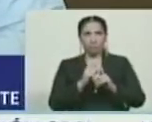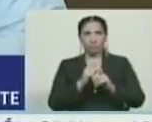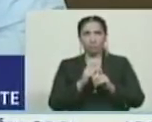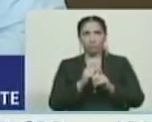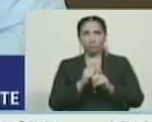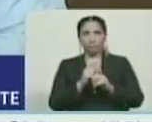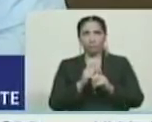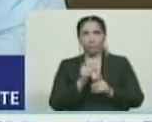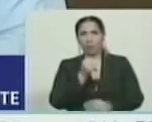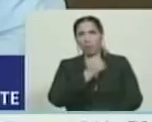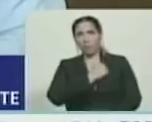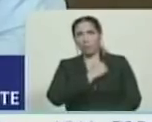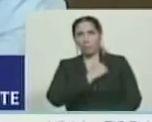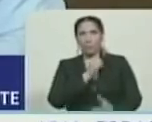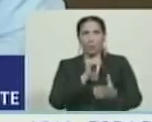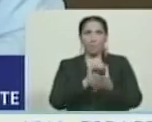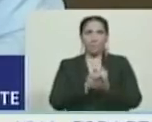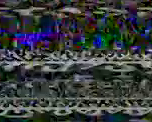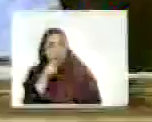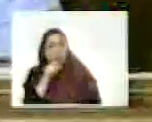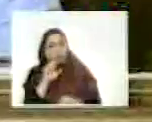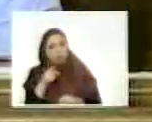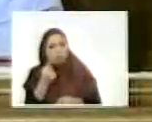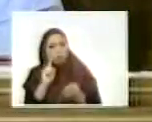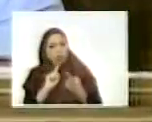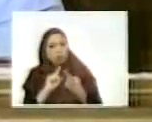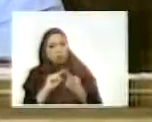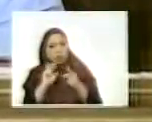al compañero. Es el primer punto, señor secretario, ¿verdad?